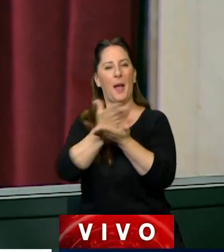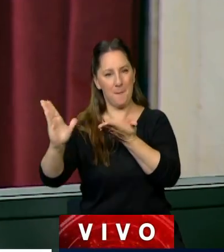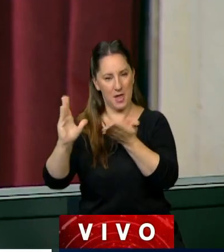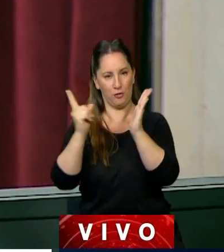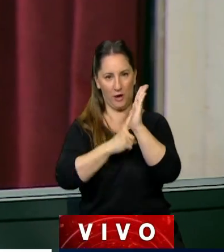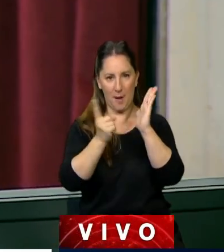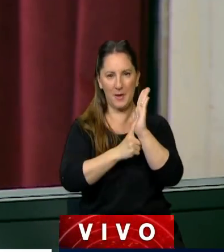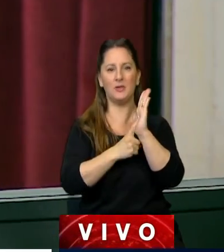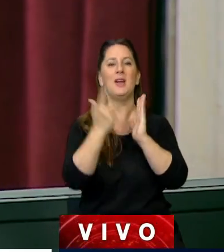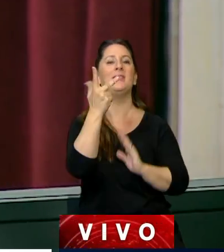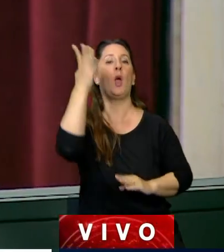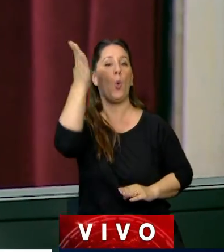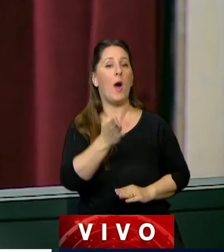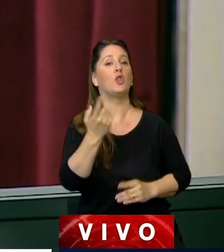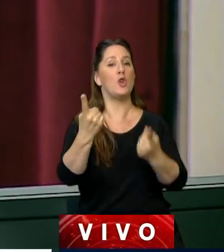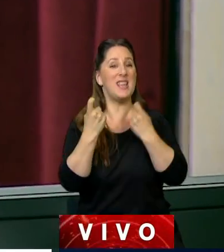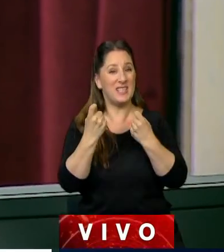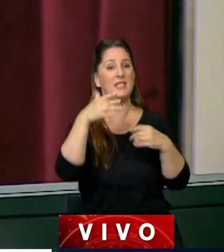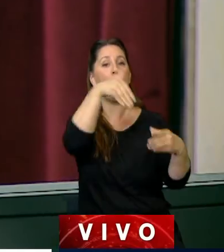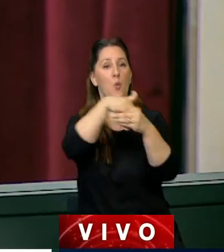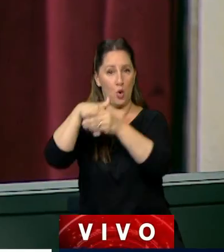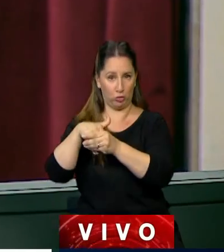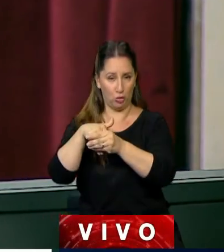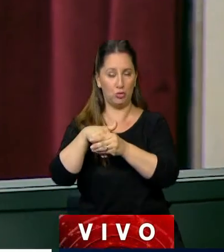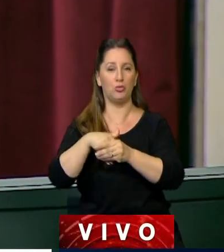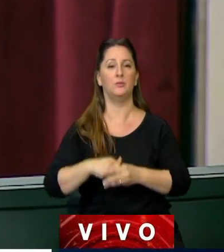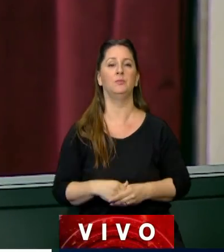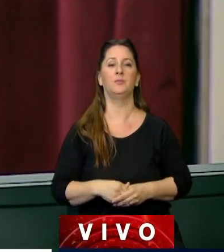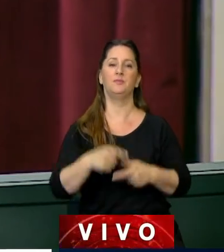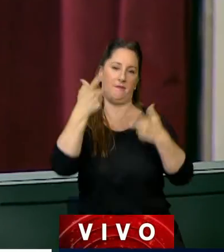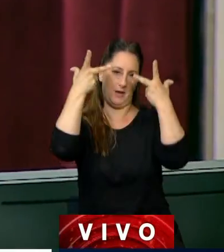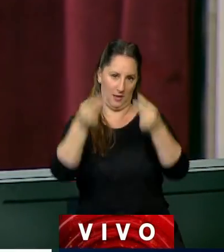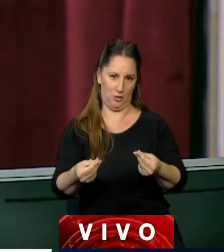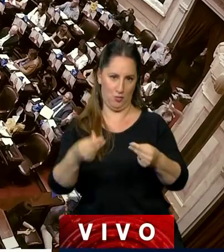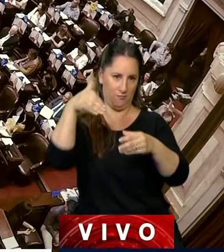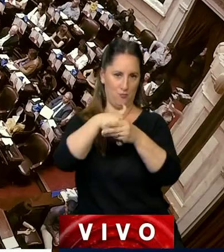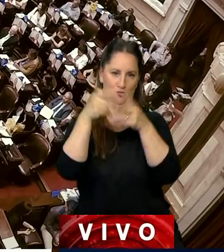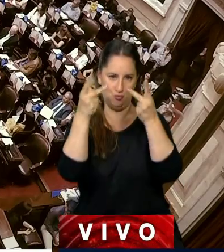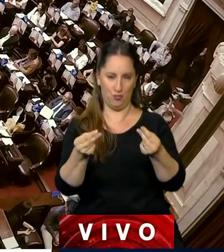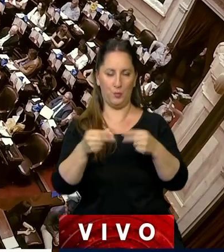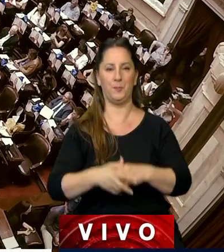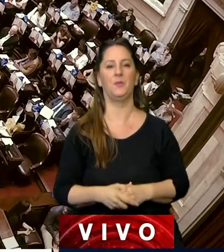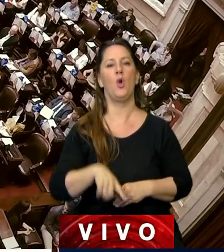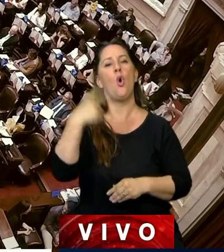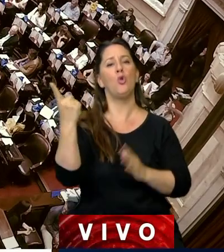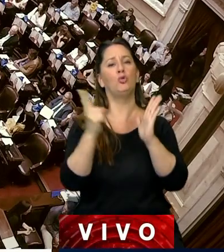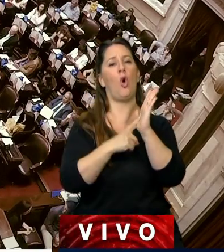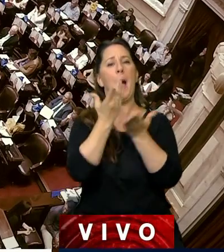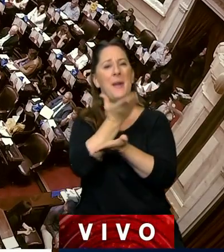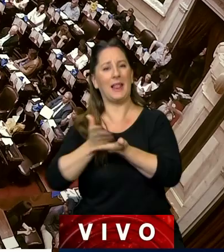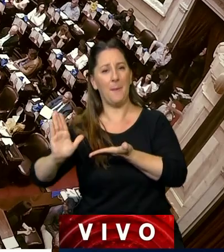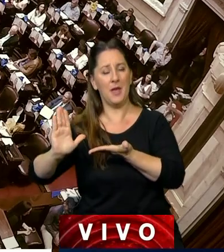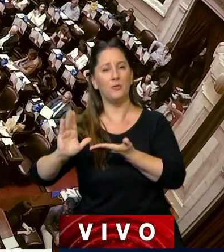Se requieren las 3/4 partes de los votos que se emitan. Resulta negativo. Para otro apartamento del